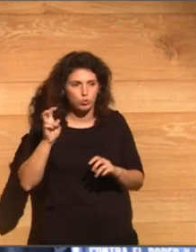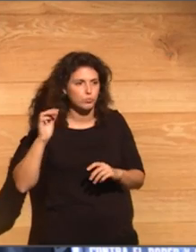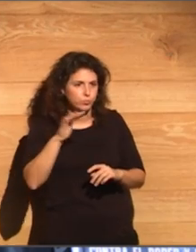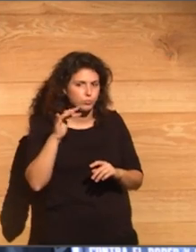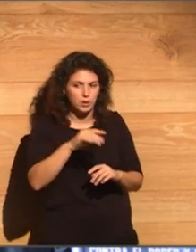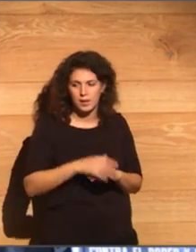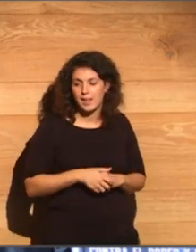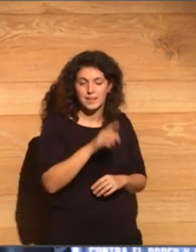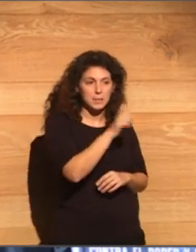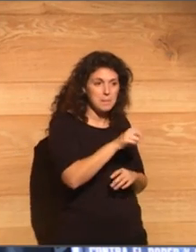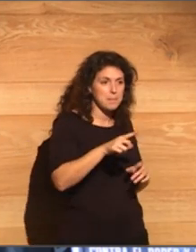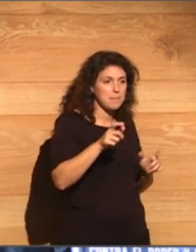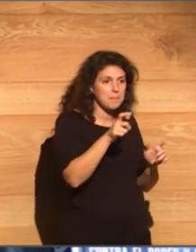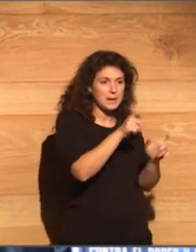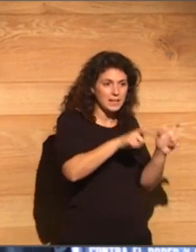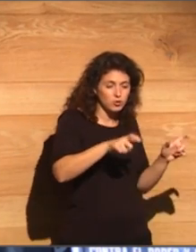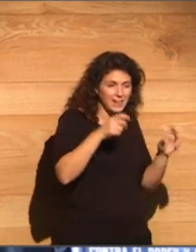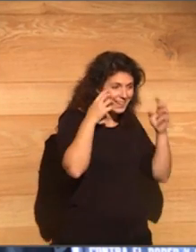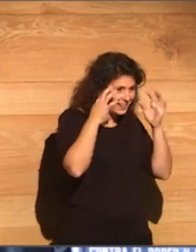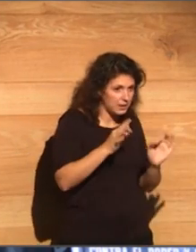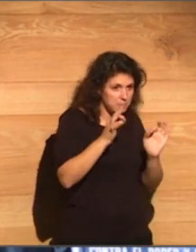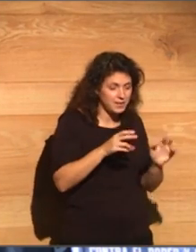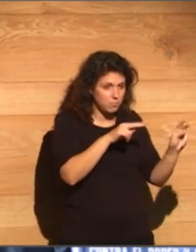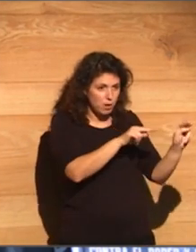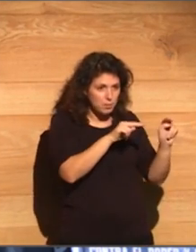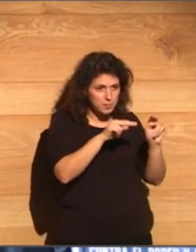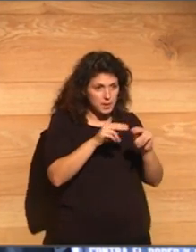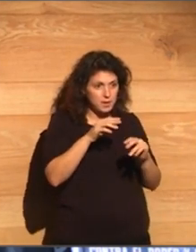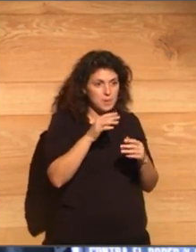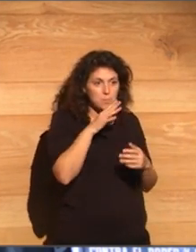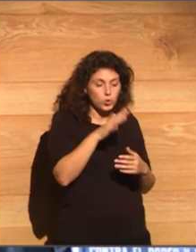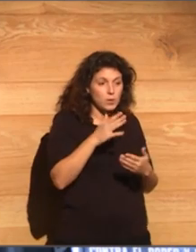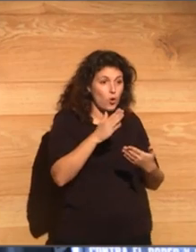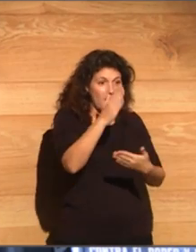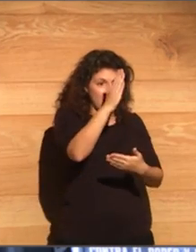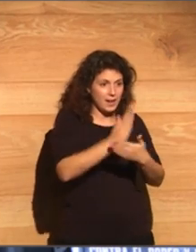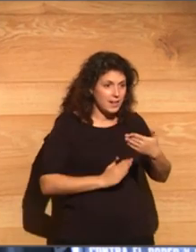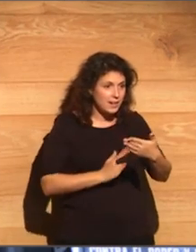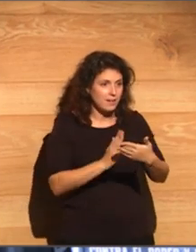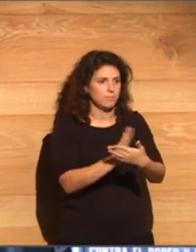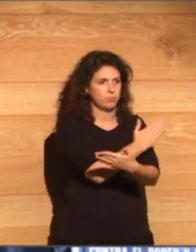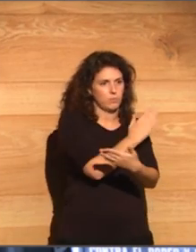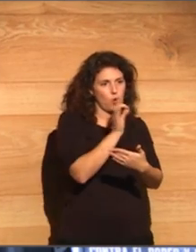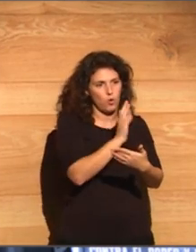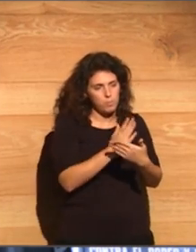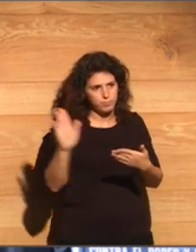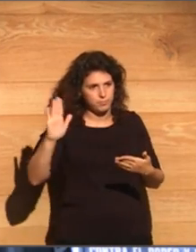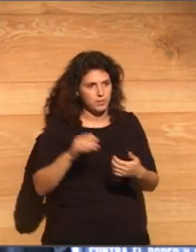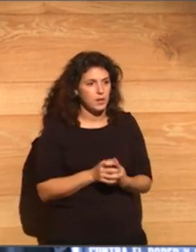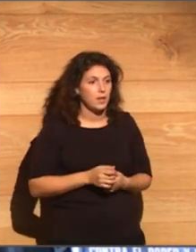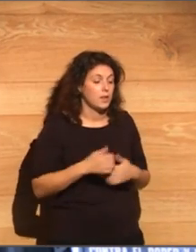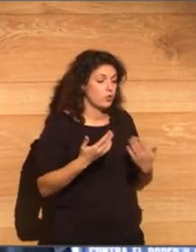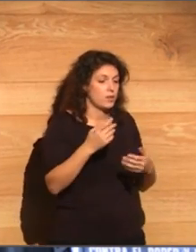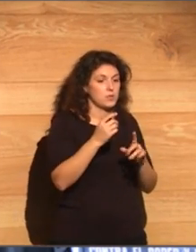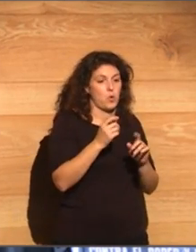después la gente, la que se está pegando de verdad tiros, es de aquí o de allá, principalmente porque la línea les pilla a un lado o a otro. Ya está, porque te tocó ahí. Y de repente uno